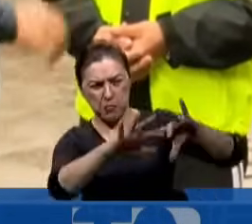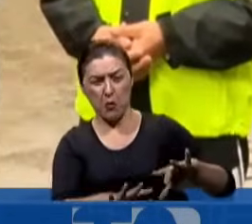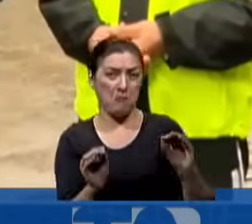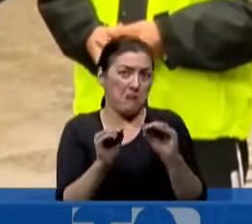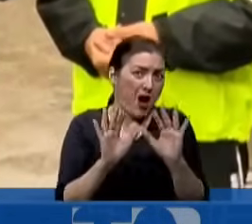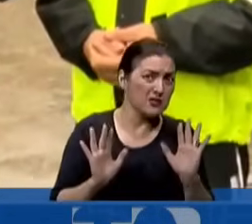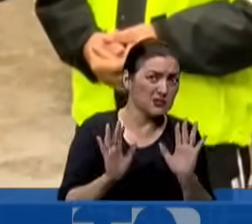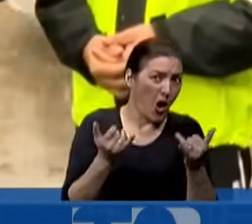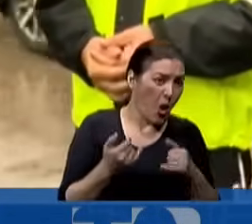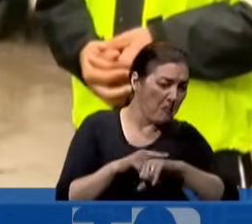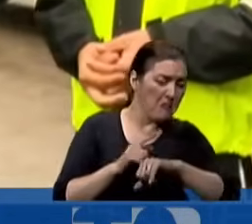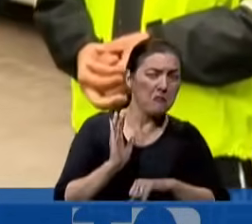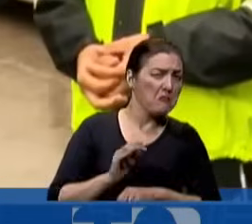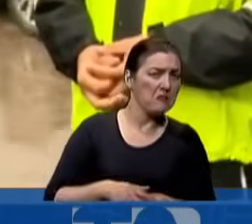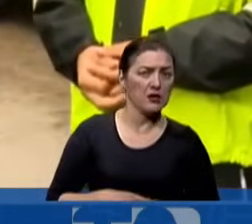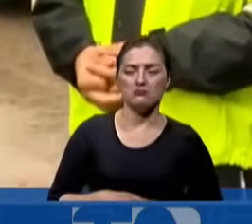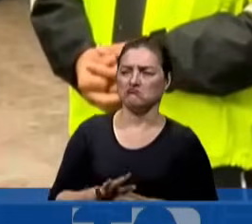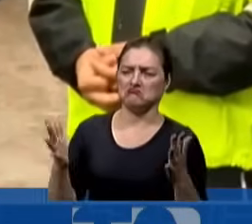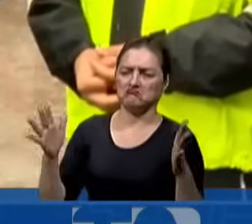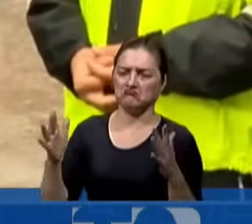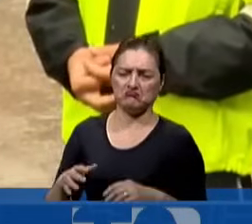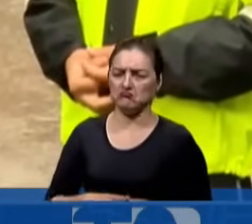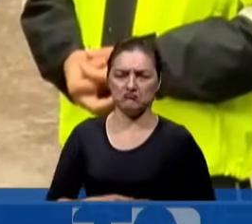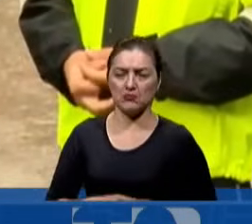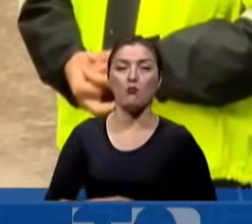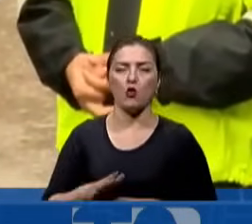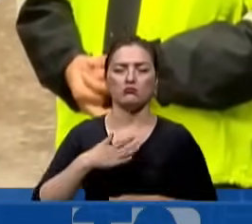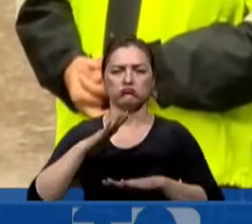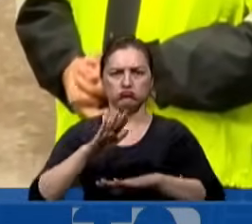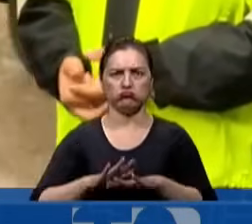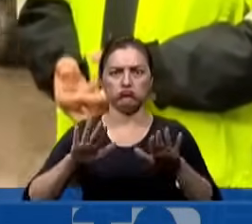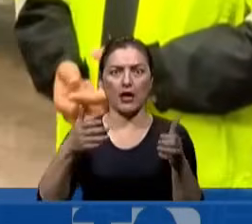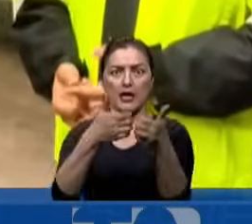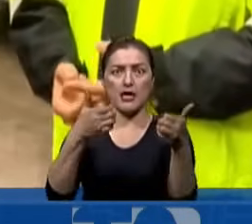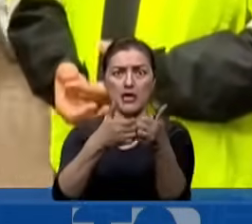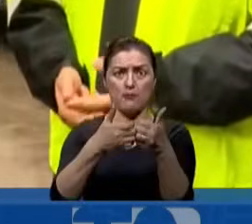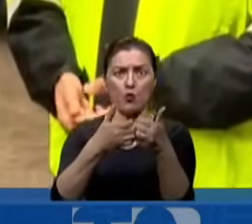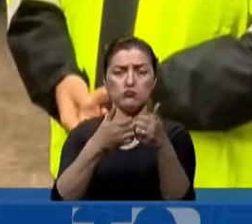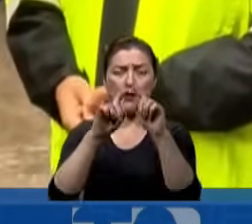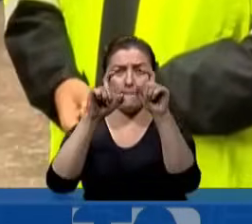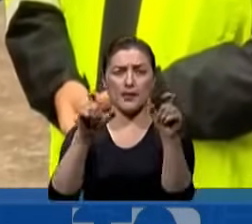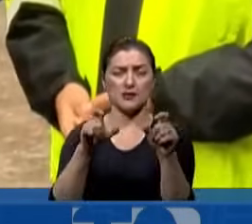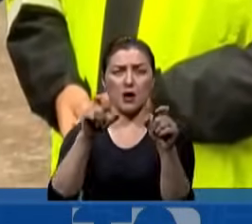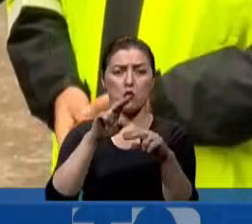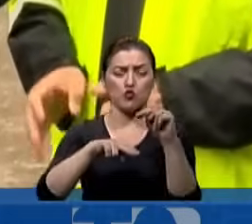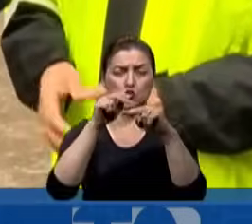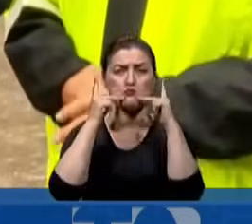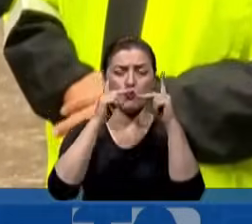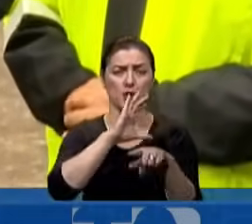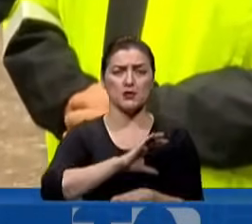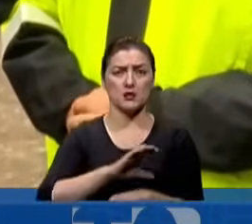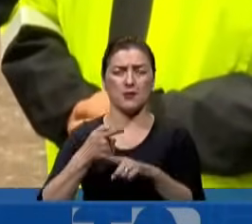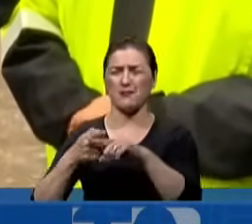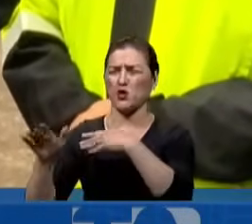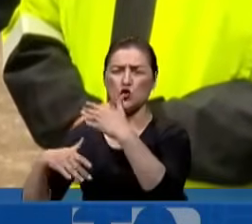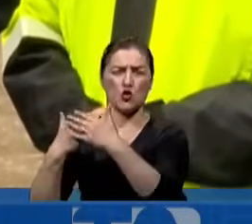en estas últimas horas? No, hasta el momento no se ha registrado. Mantenemos un monitoreo constante con personal de MOP, EMAPS, y AMT en el